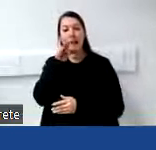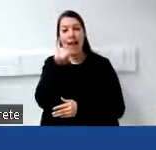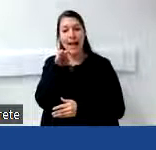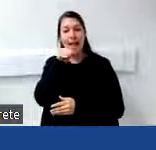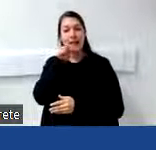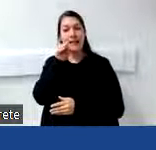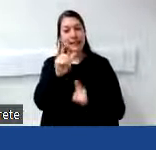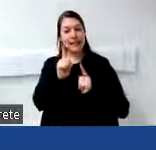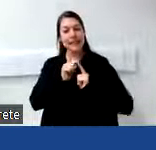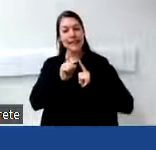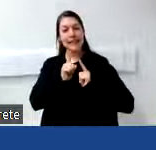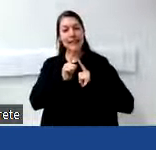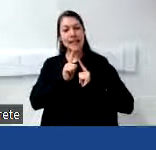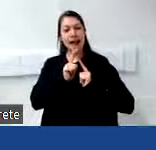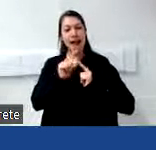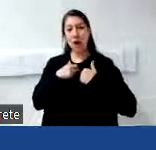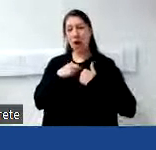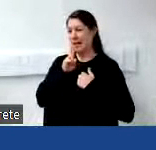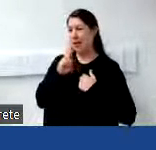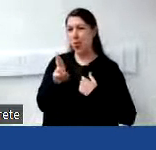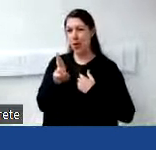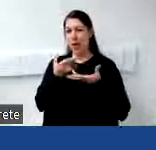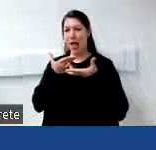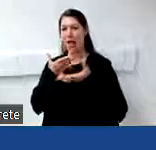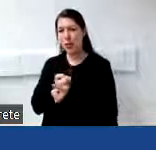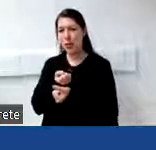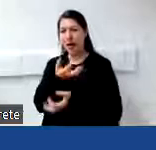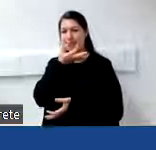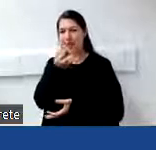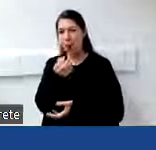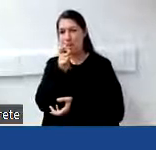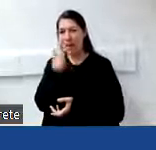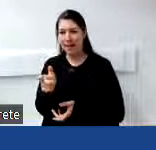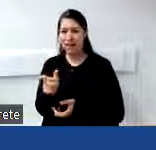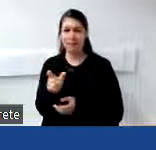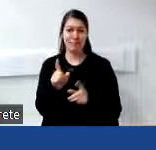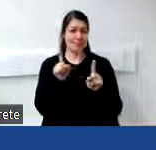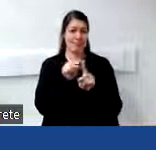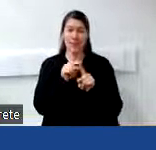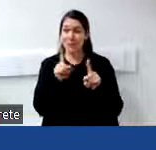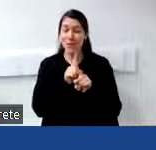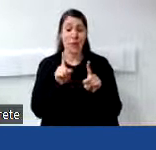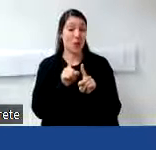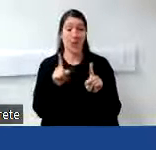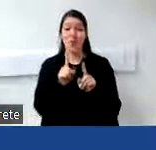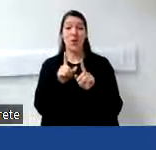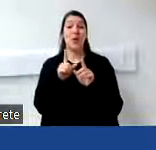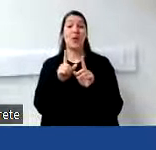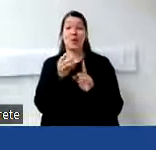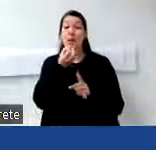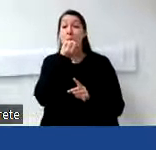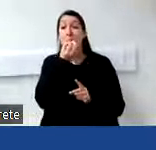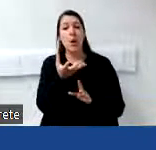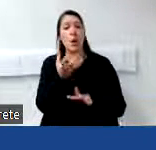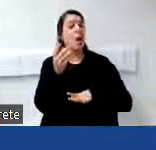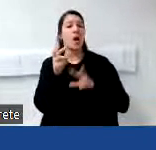algo y uno asume que la persona con discapacidad quiere decir tal cosa, entonces en función de eso, está bueno poder